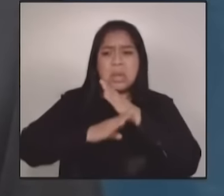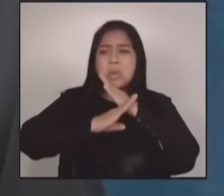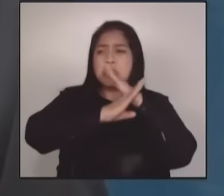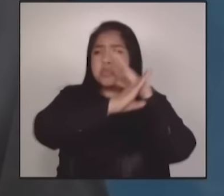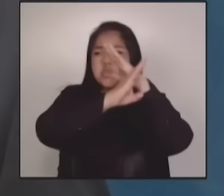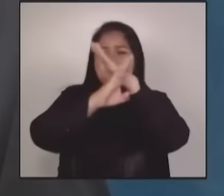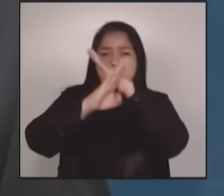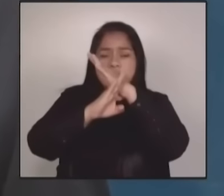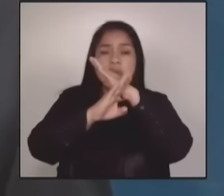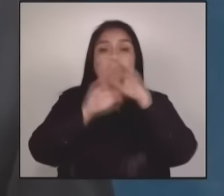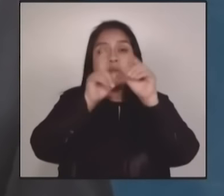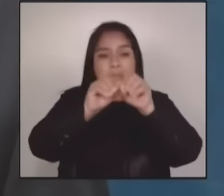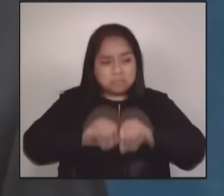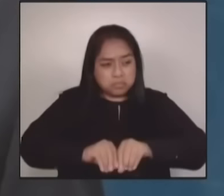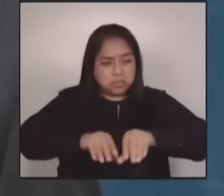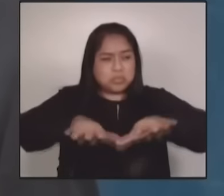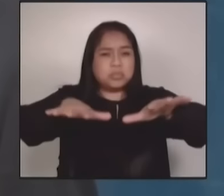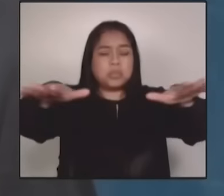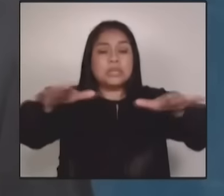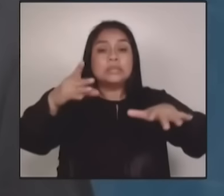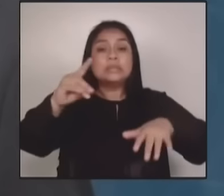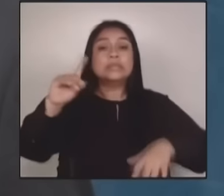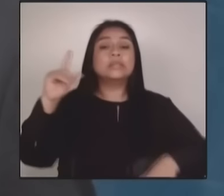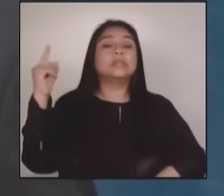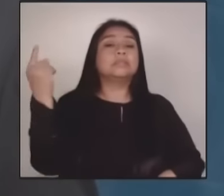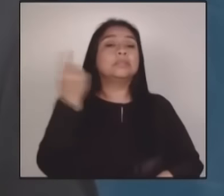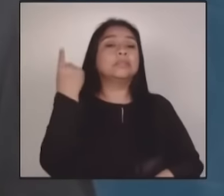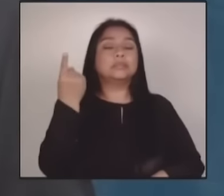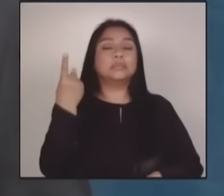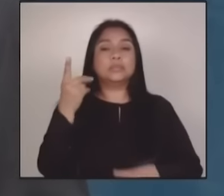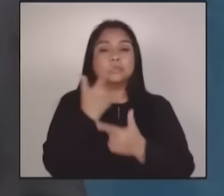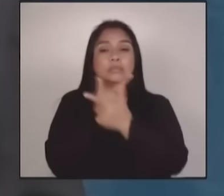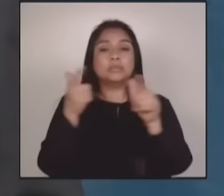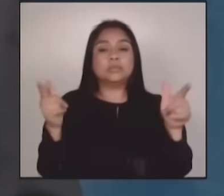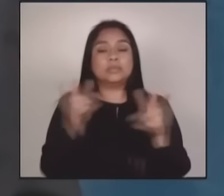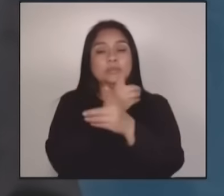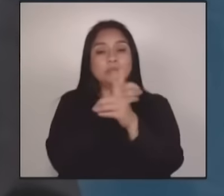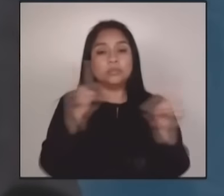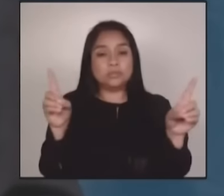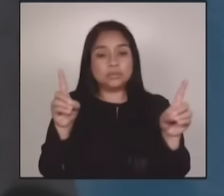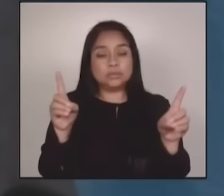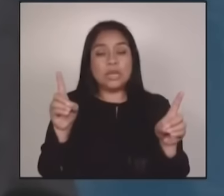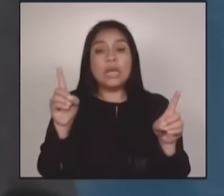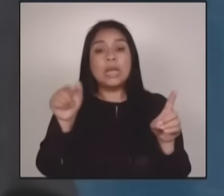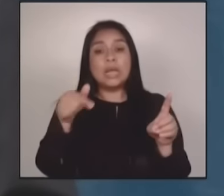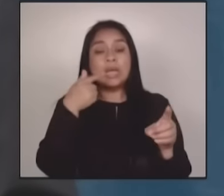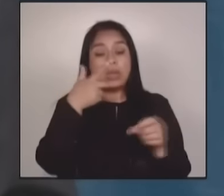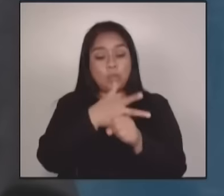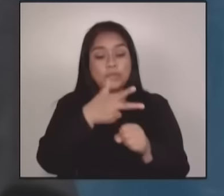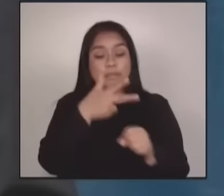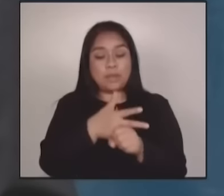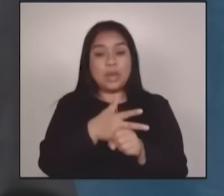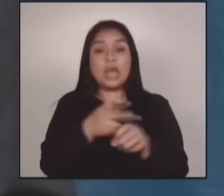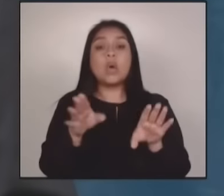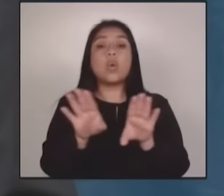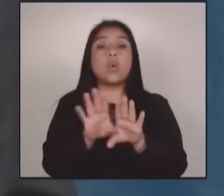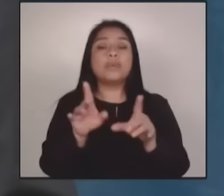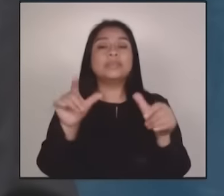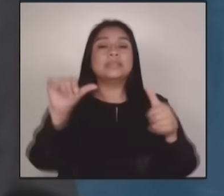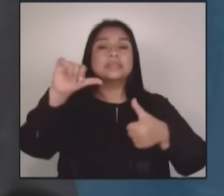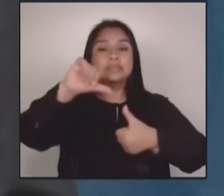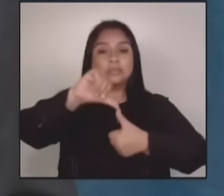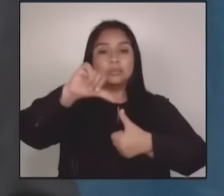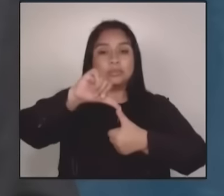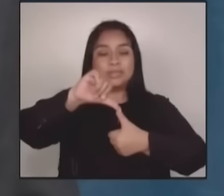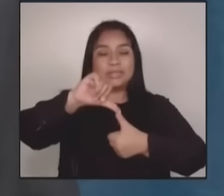la expansión de los principios de libertad y democracia, tanto en Guatemala como en Centroamérica,